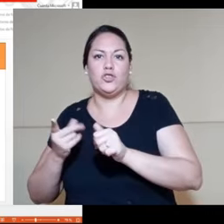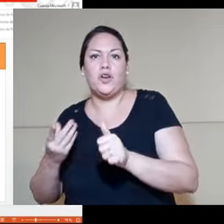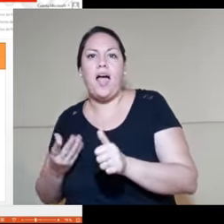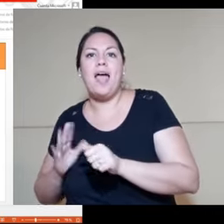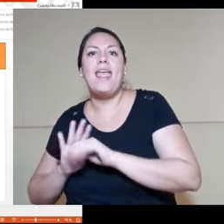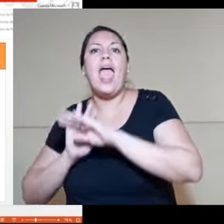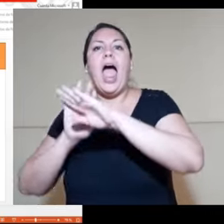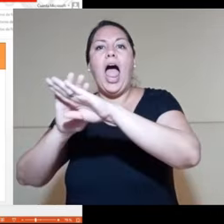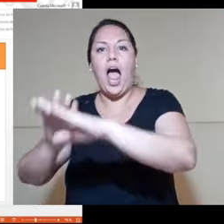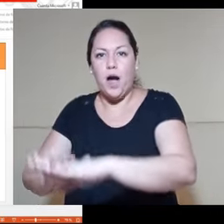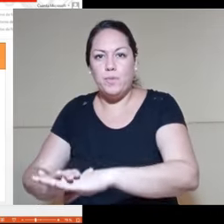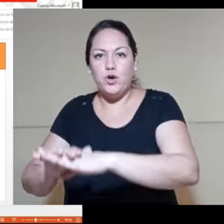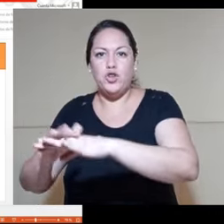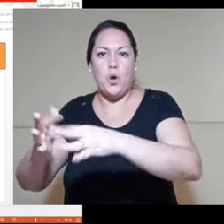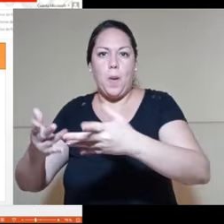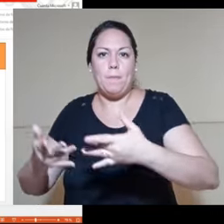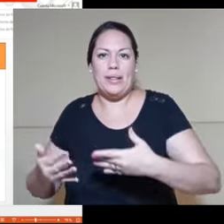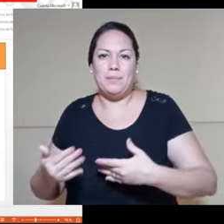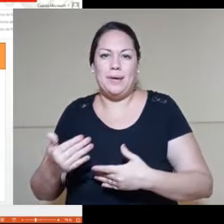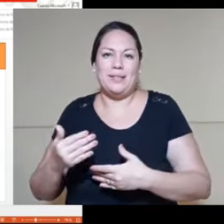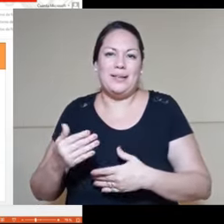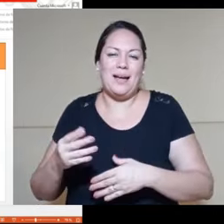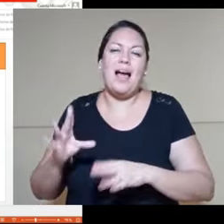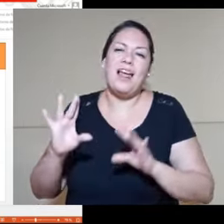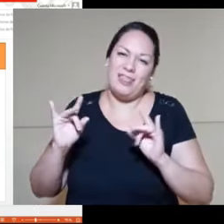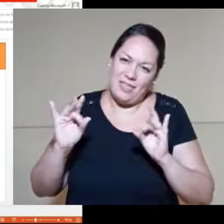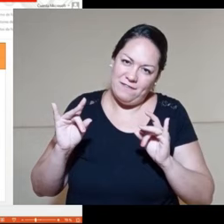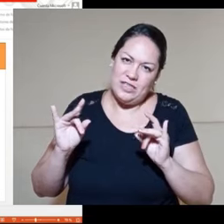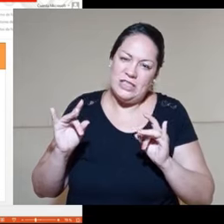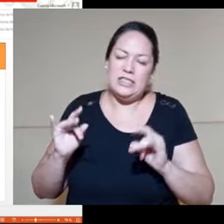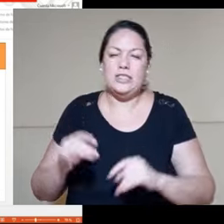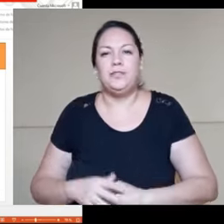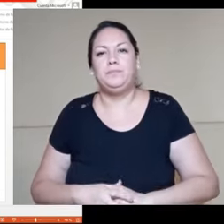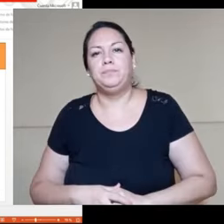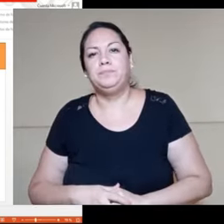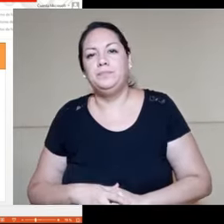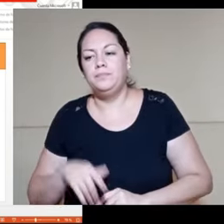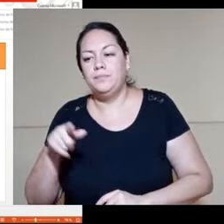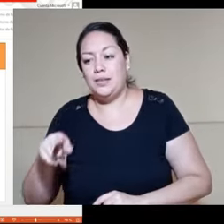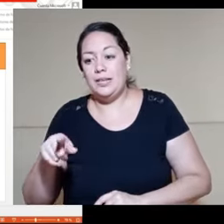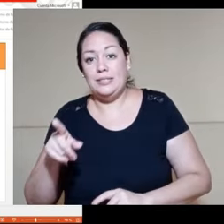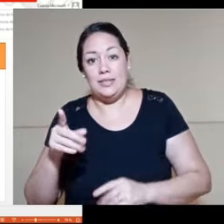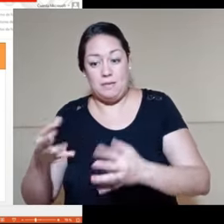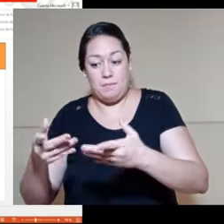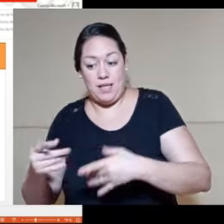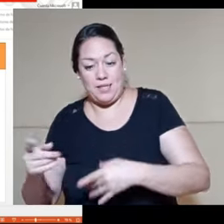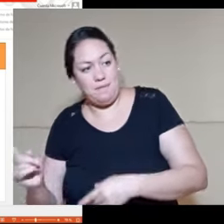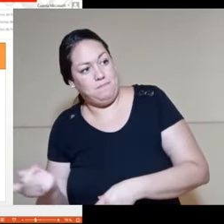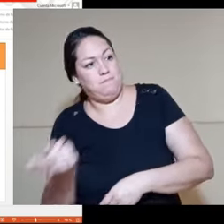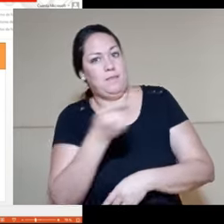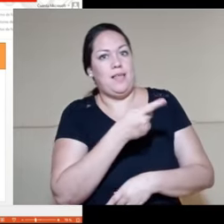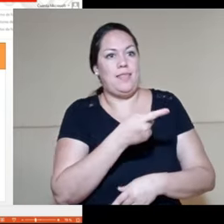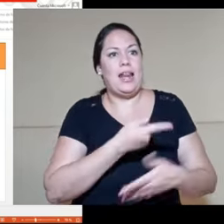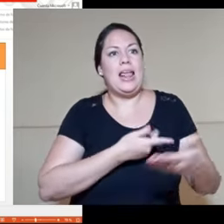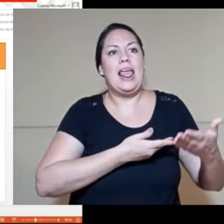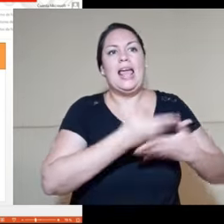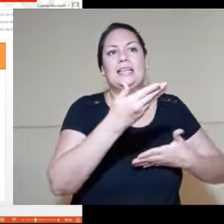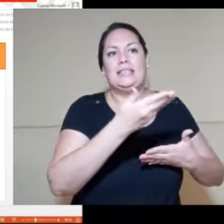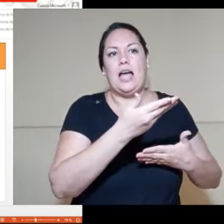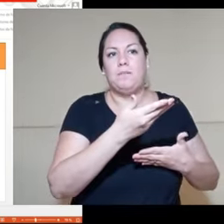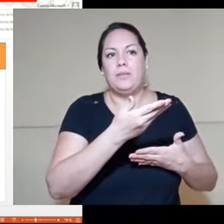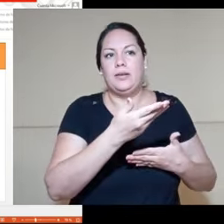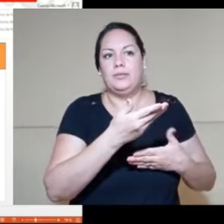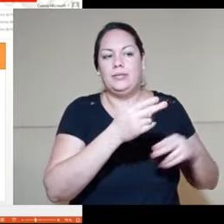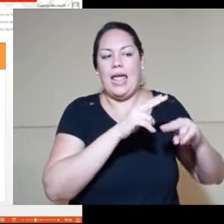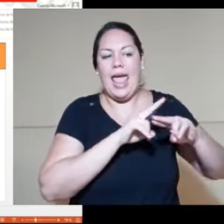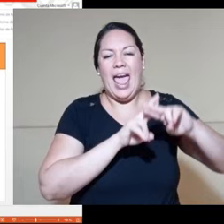puso una maestra de apoyo para matemáticas, porque le costaba matemáticas. Y de ahí esa maestra fue la que la